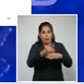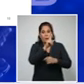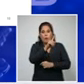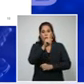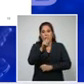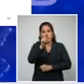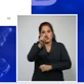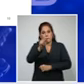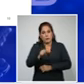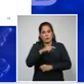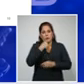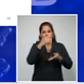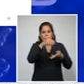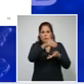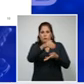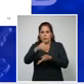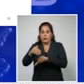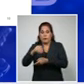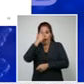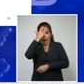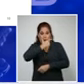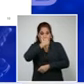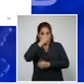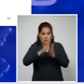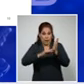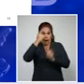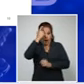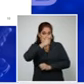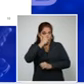personas fallecidas, que realmente traduce